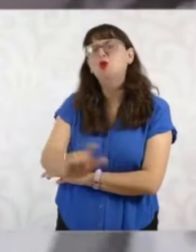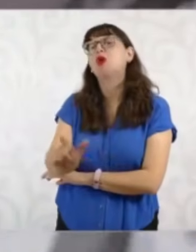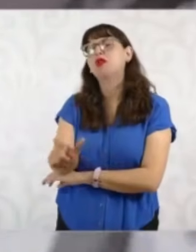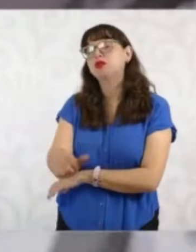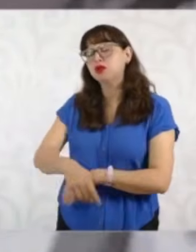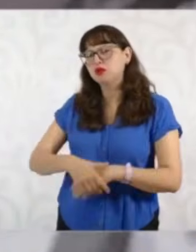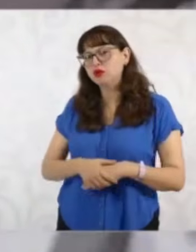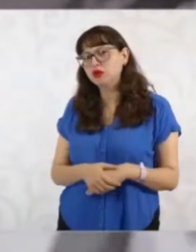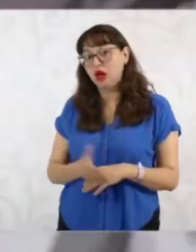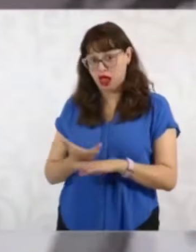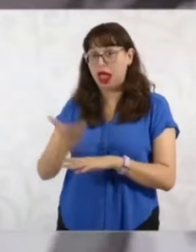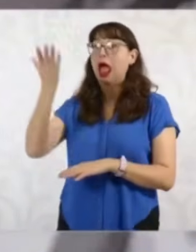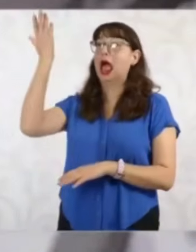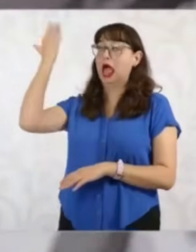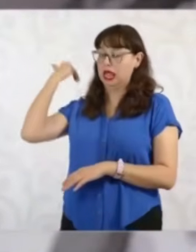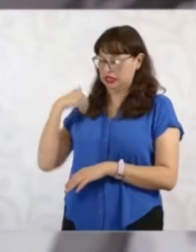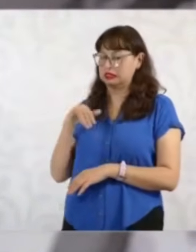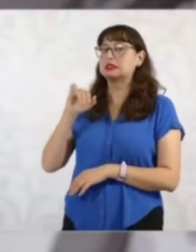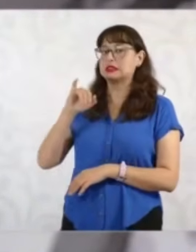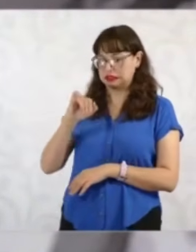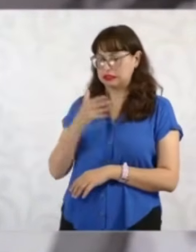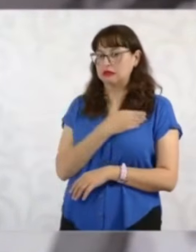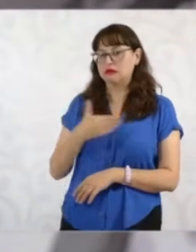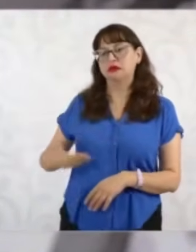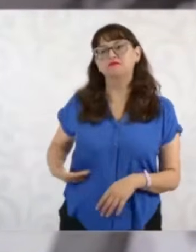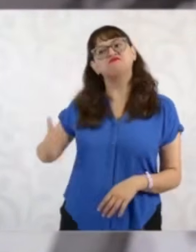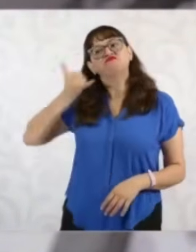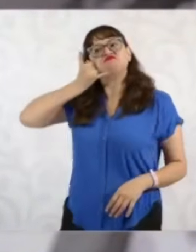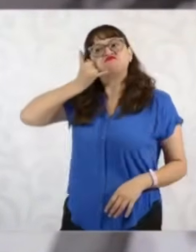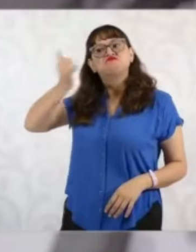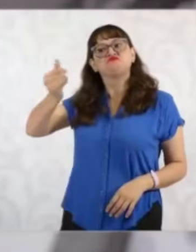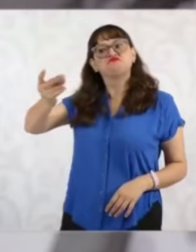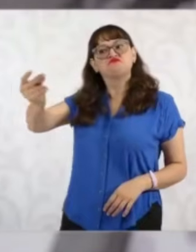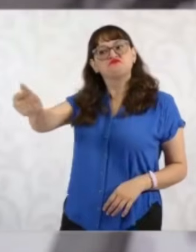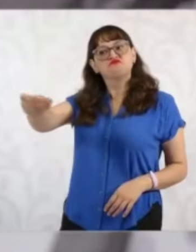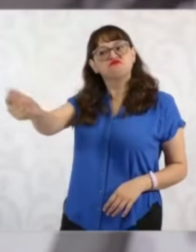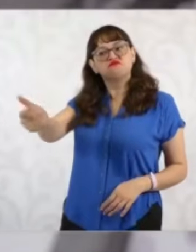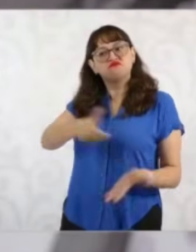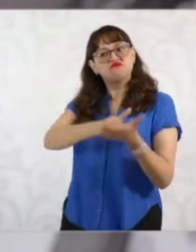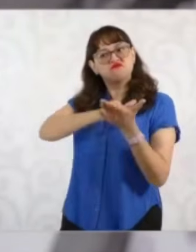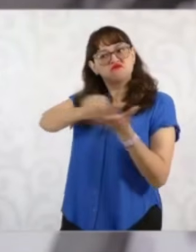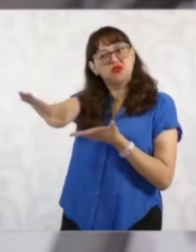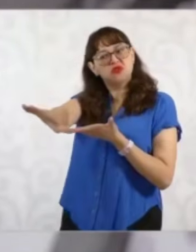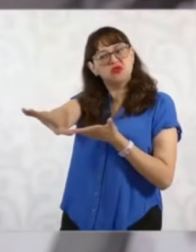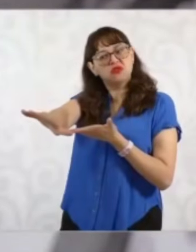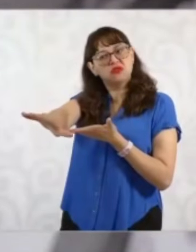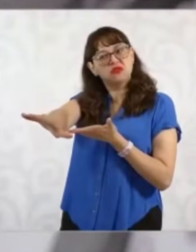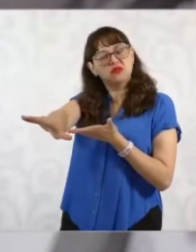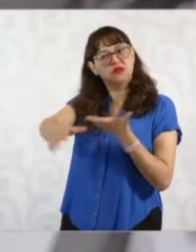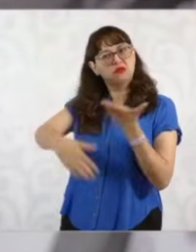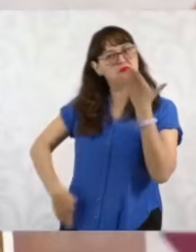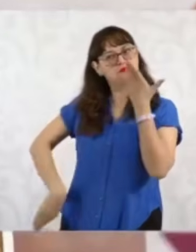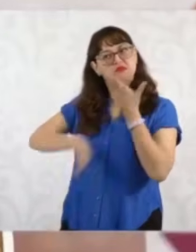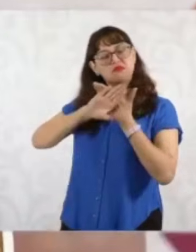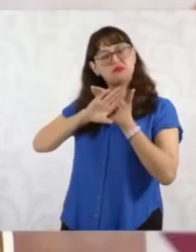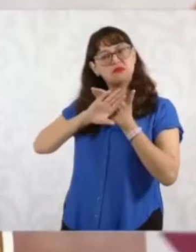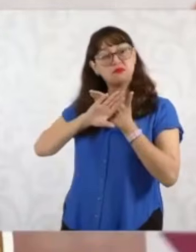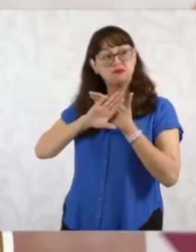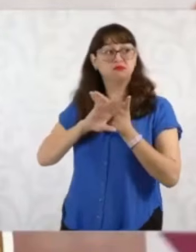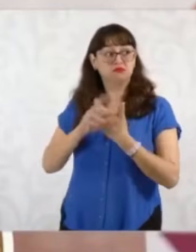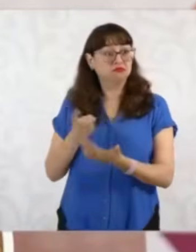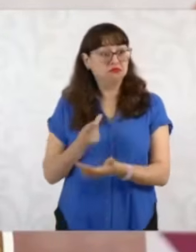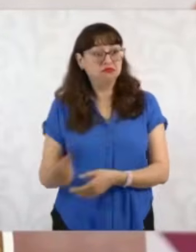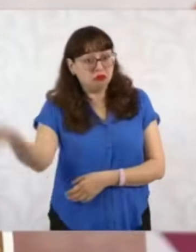se les decía: corre a este conductor porque está hablando mal de mí. O se